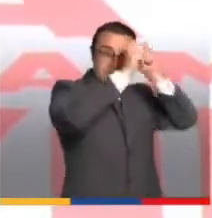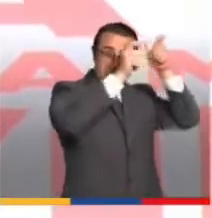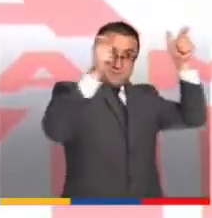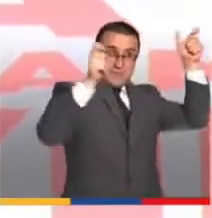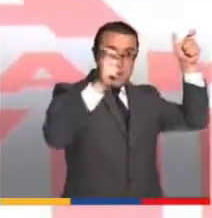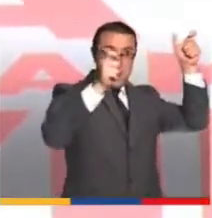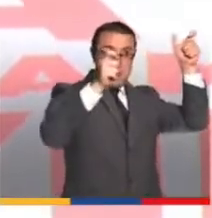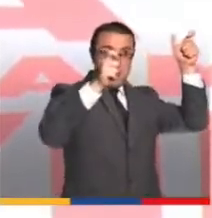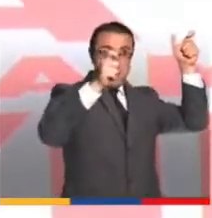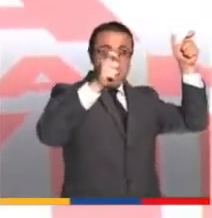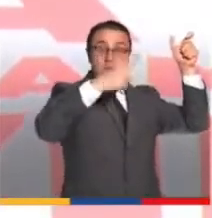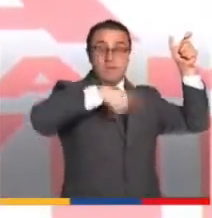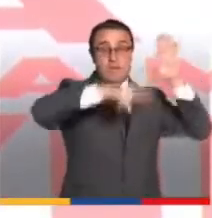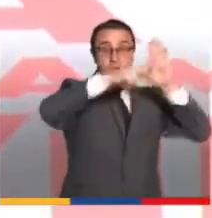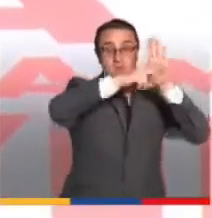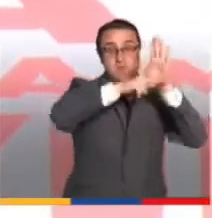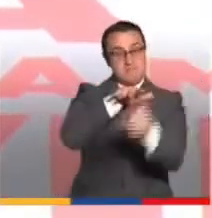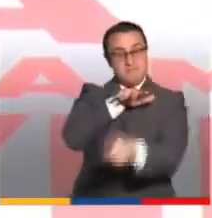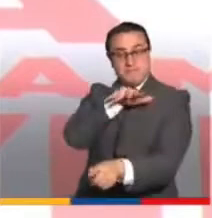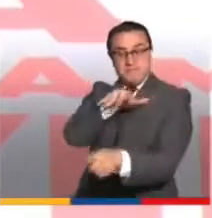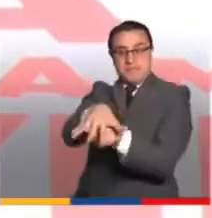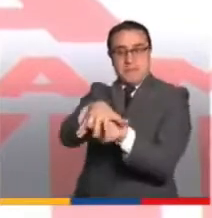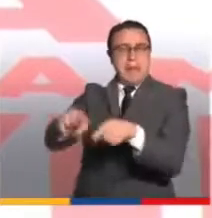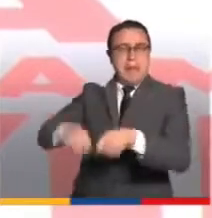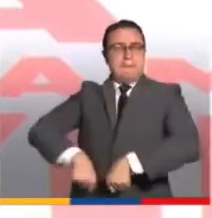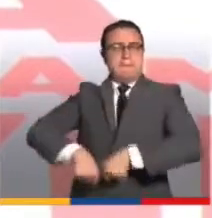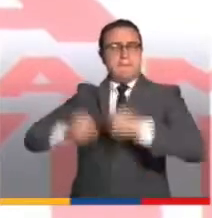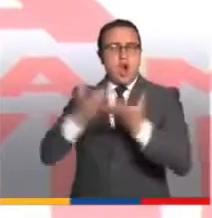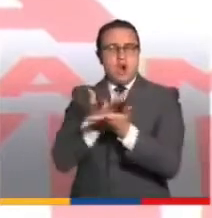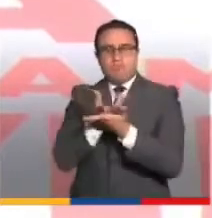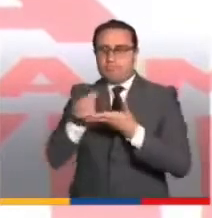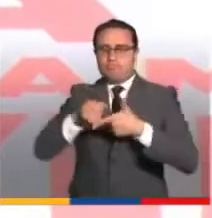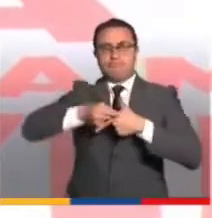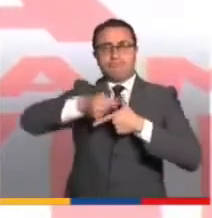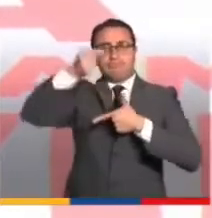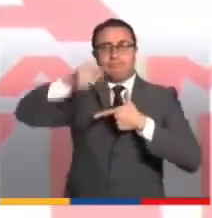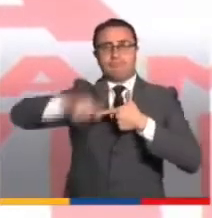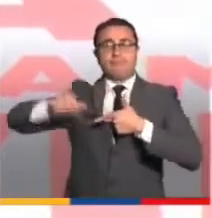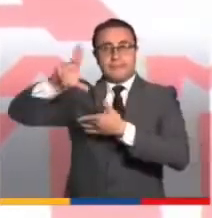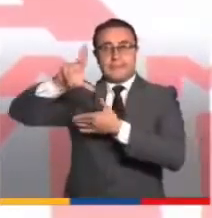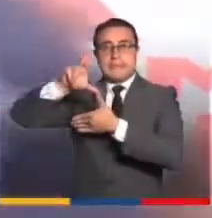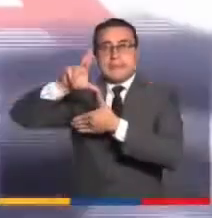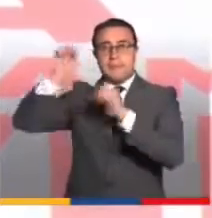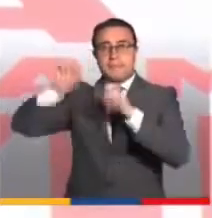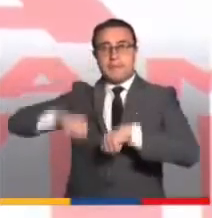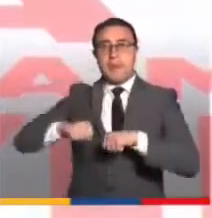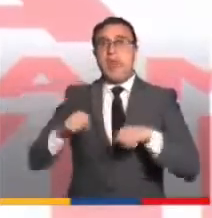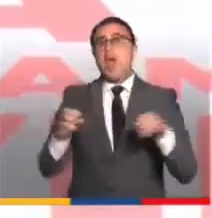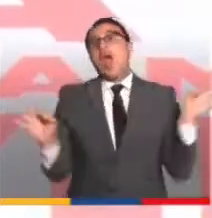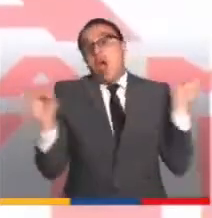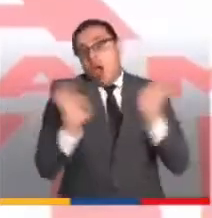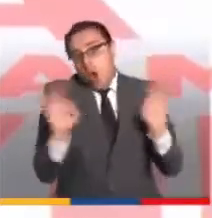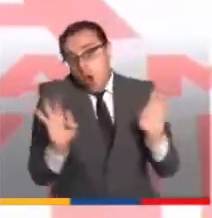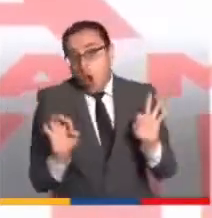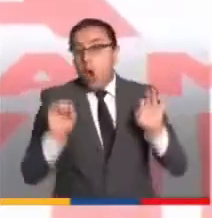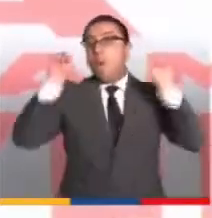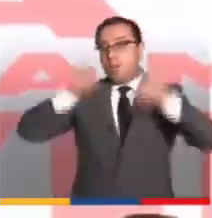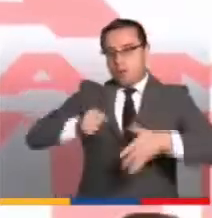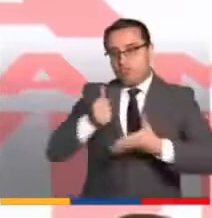puede destruir las economías latinoamericanas, pero también puede ayudarlas.